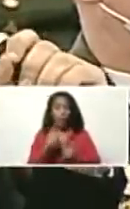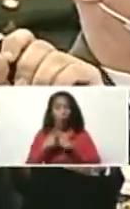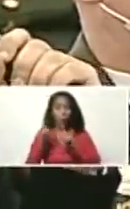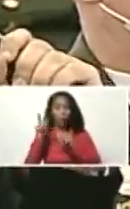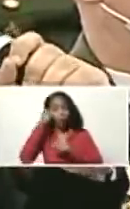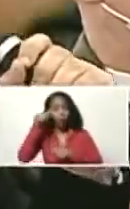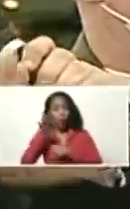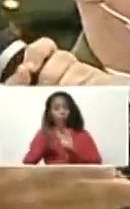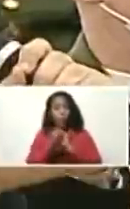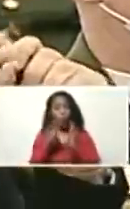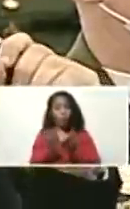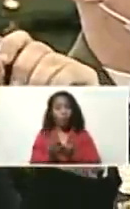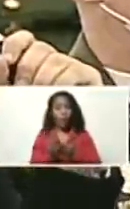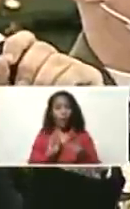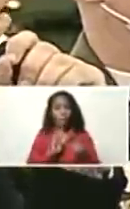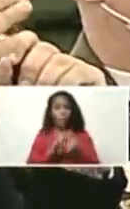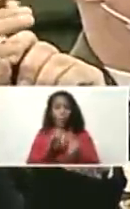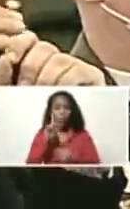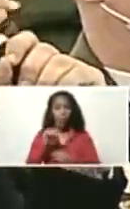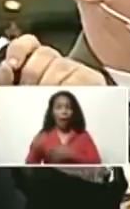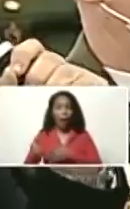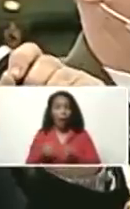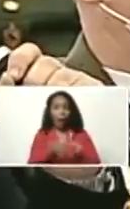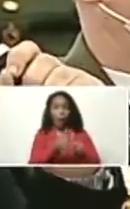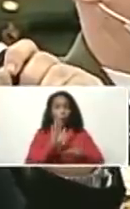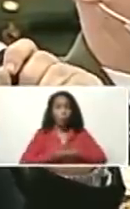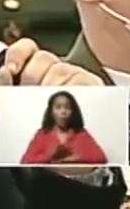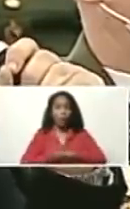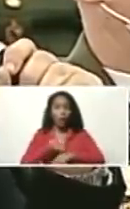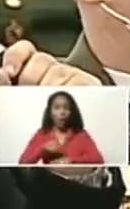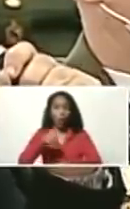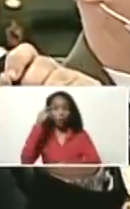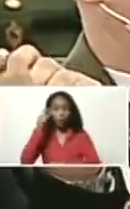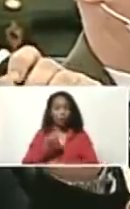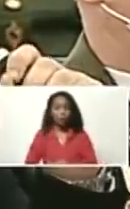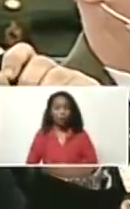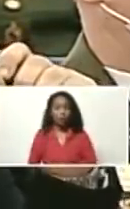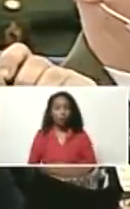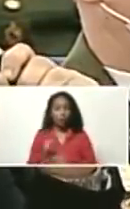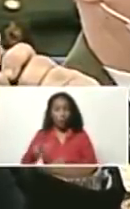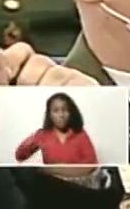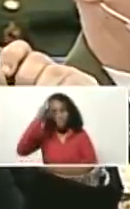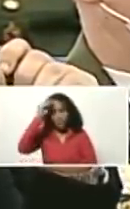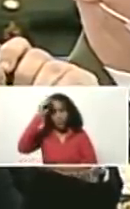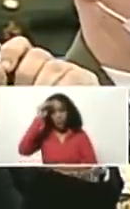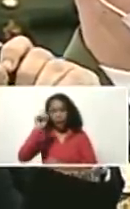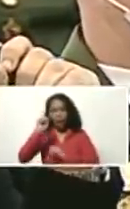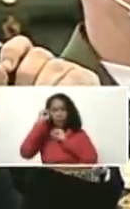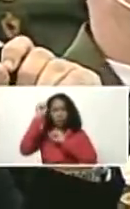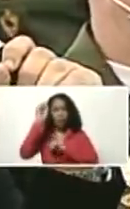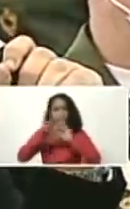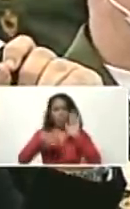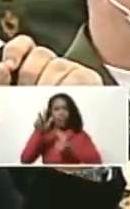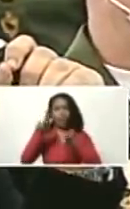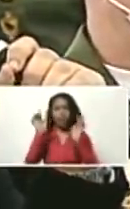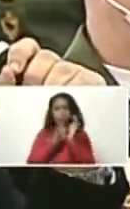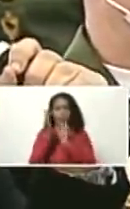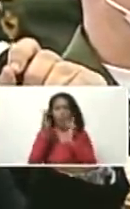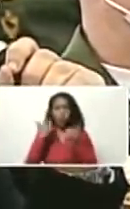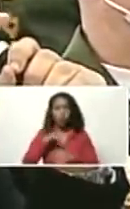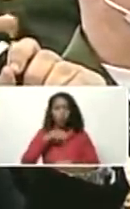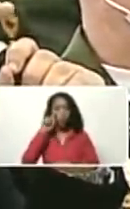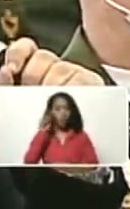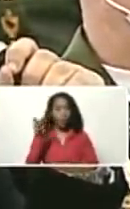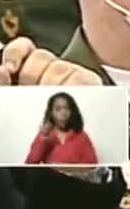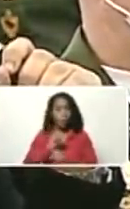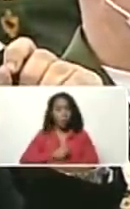otros pueblos del mundo que fueron encontrando también camino y cauce. Y hoy día, en ese aprendizaje por la victoria del 13 de abril, nosotros vemos con